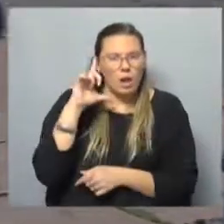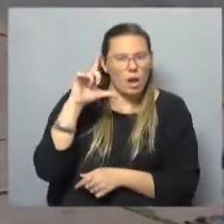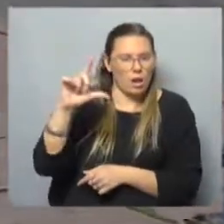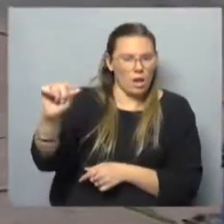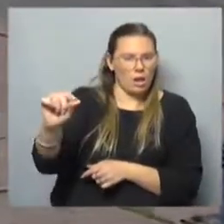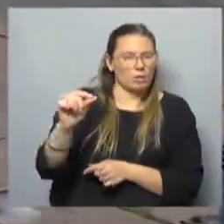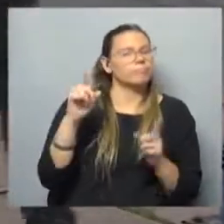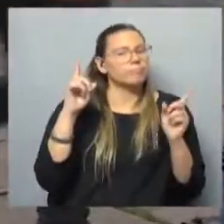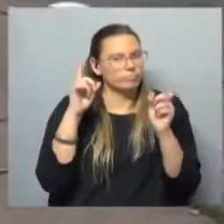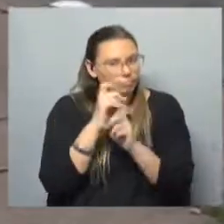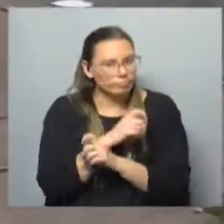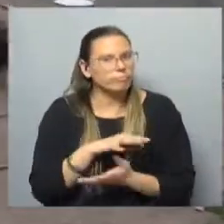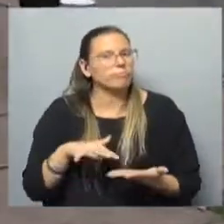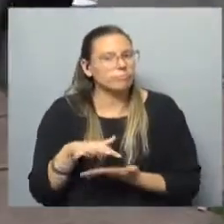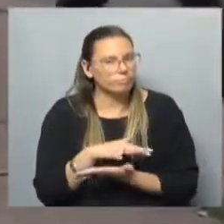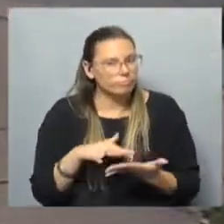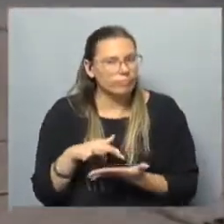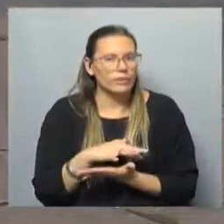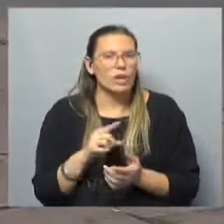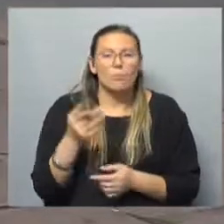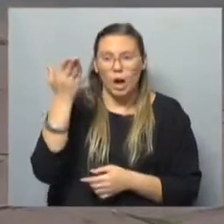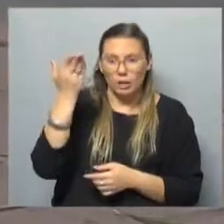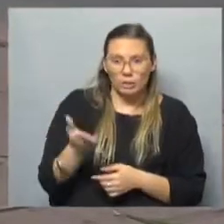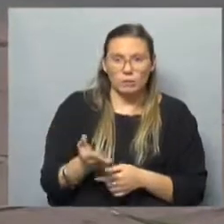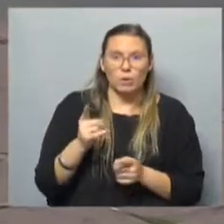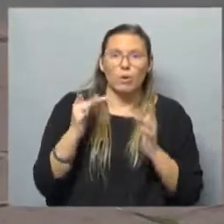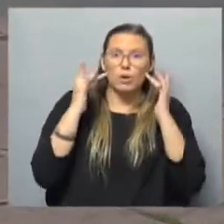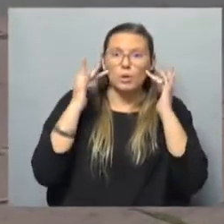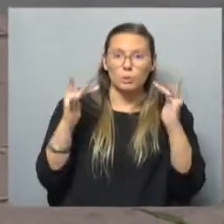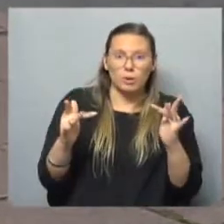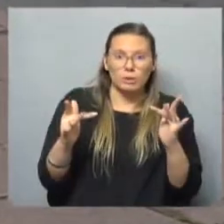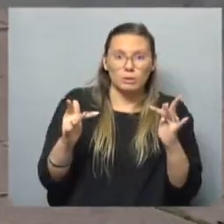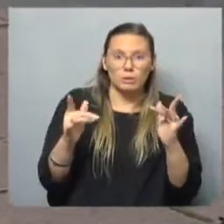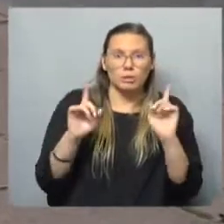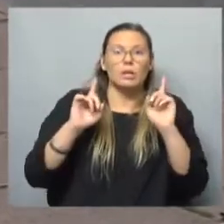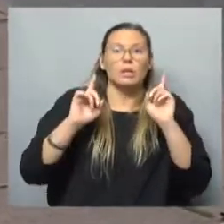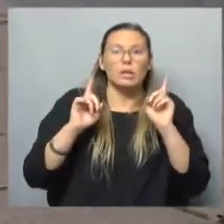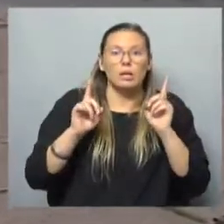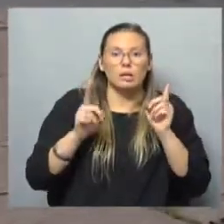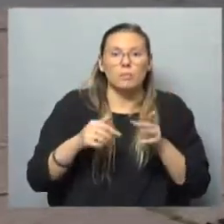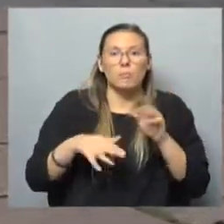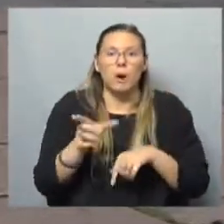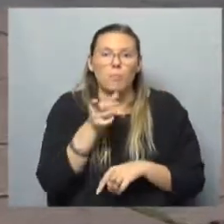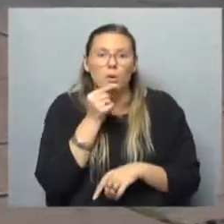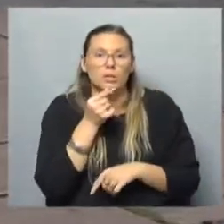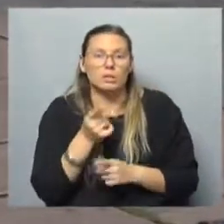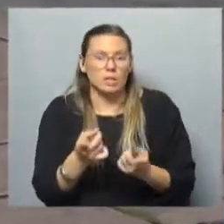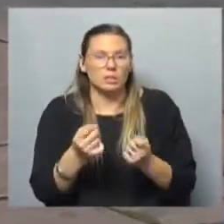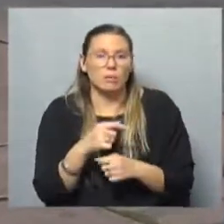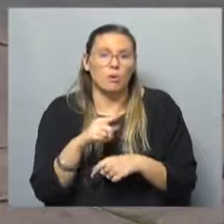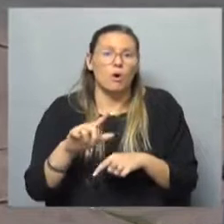es embromada la cosa. Un poco con la conducta, un poco con educación y un poco con más policías. no hay